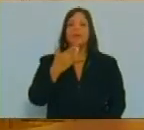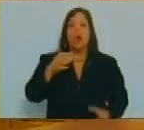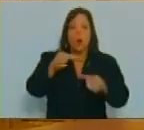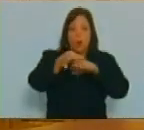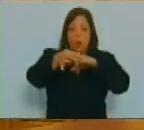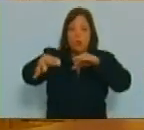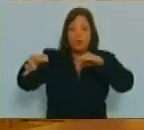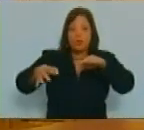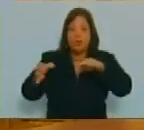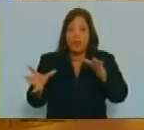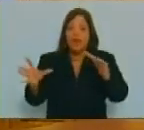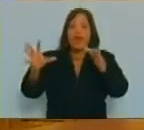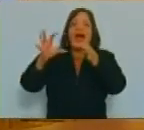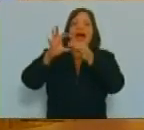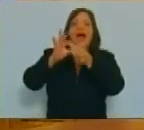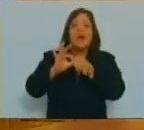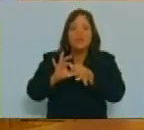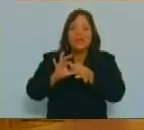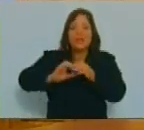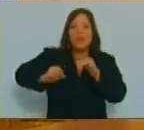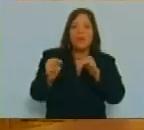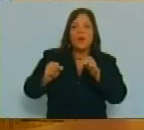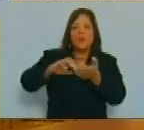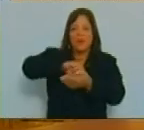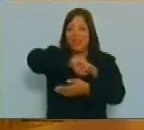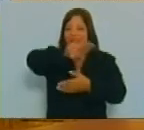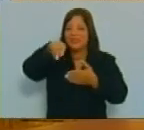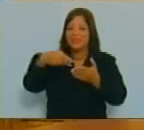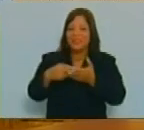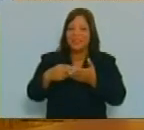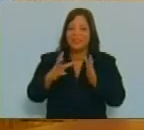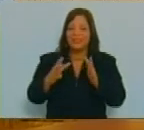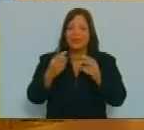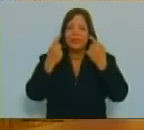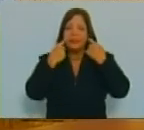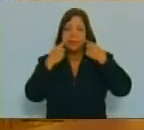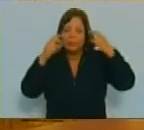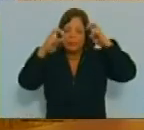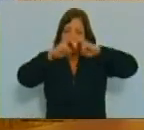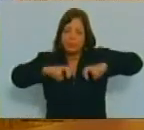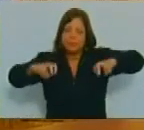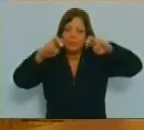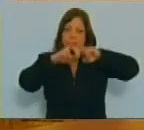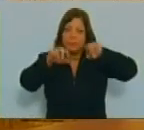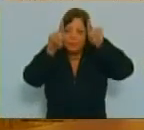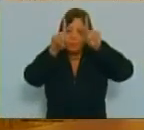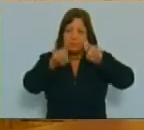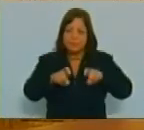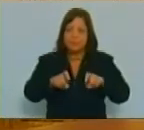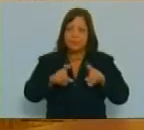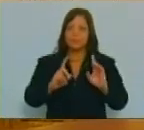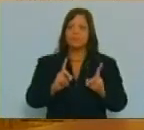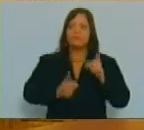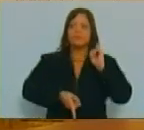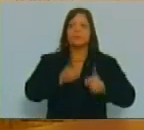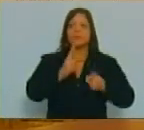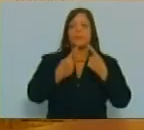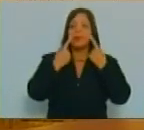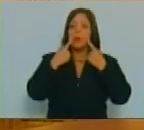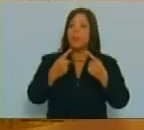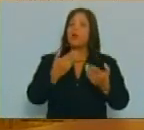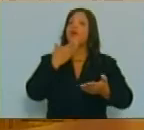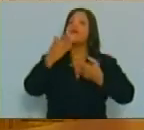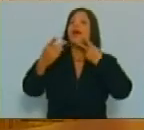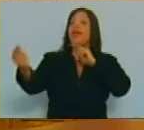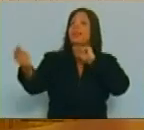formarán parte de las policías estadales previa revisión análisis diagnóstico de todas maneras eso queda en el